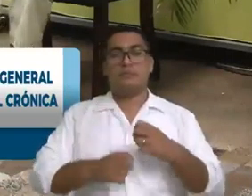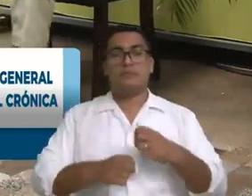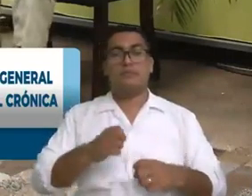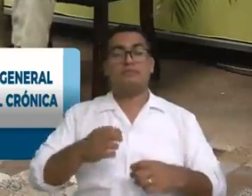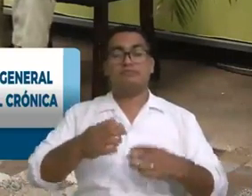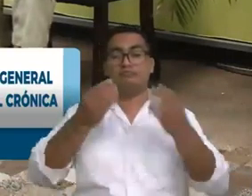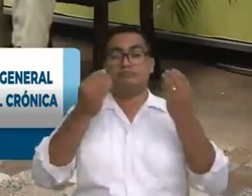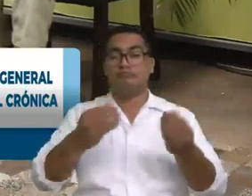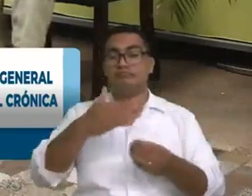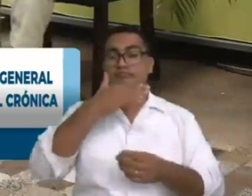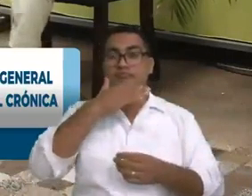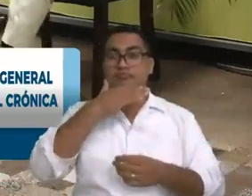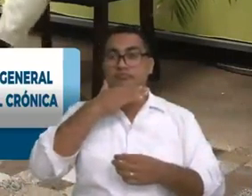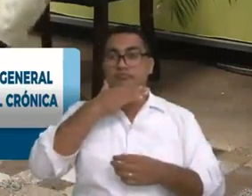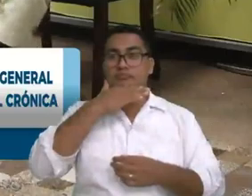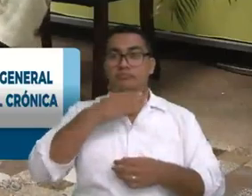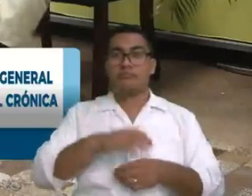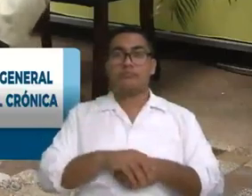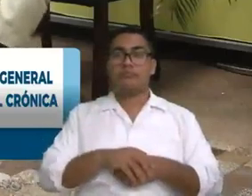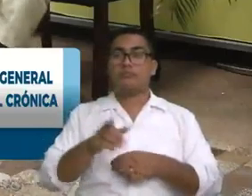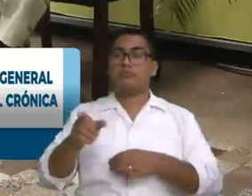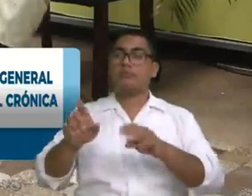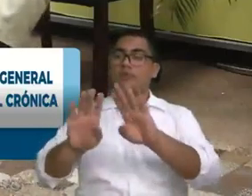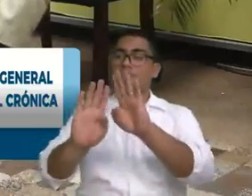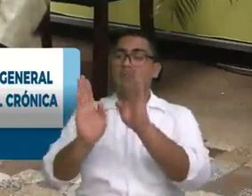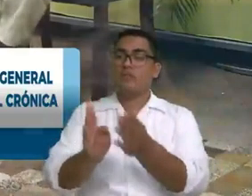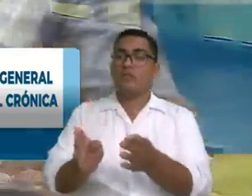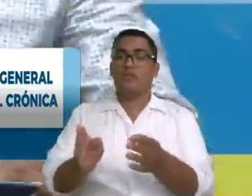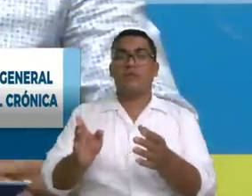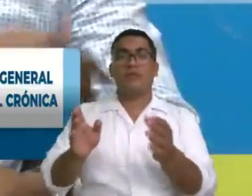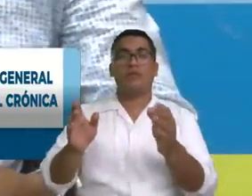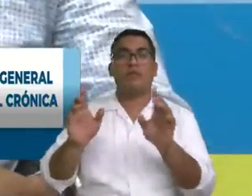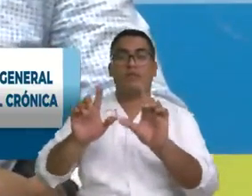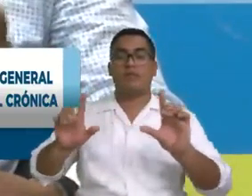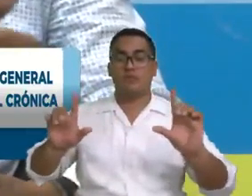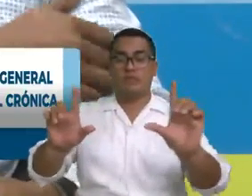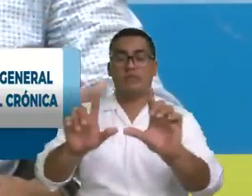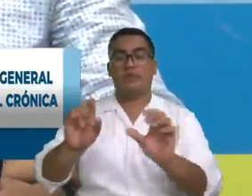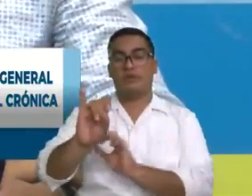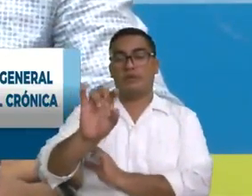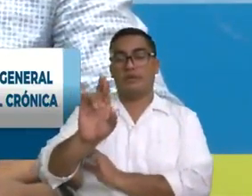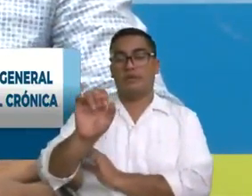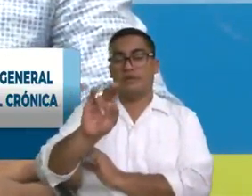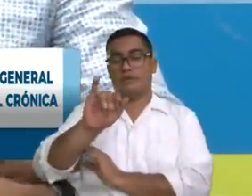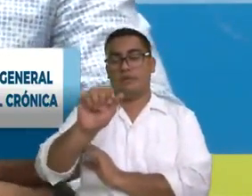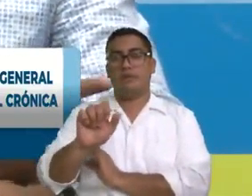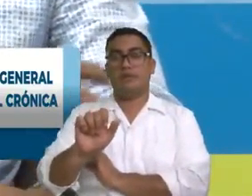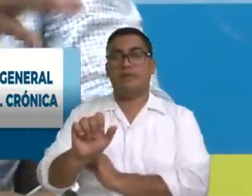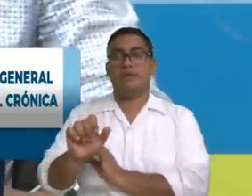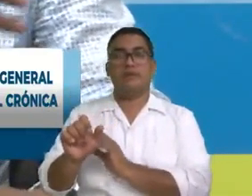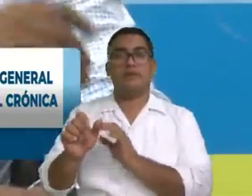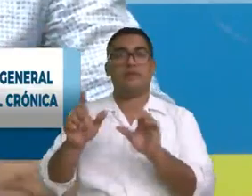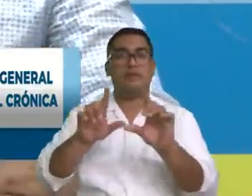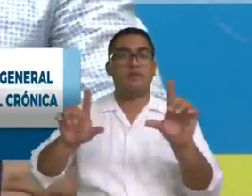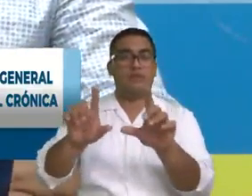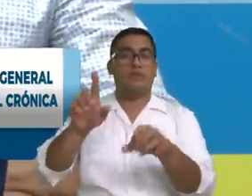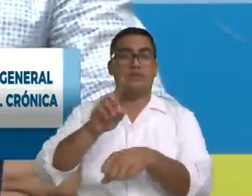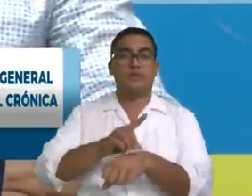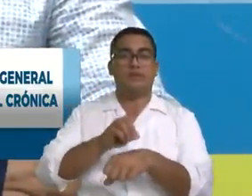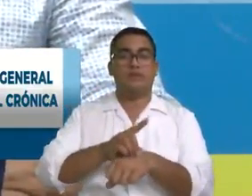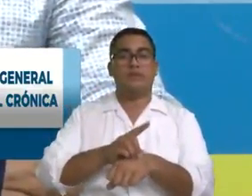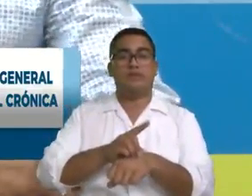serios. Licenciada, como usted está en una clínica de especialidades que se llama Iraní, que es en el Centro de Salud Vía Libertad, Es parte del Centro de